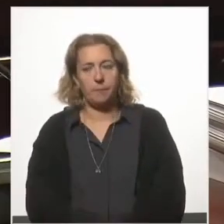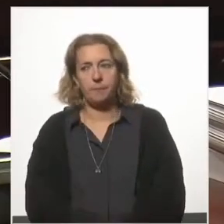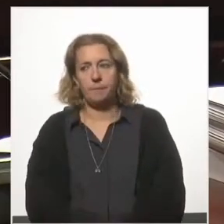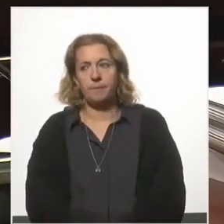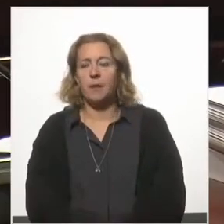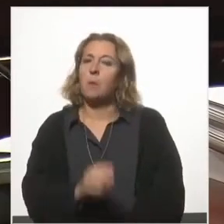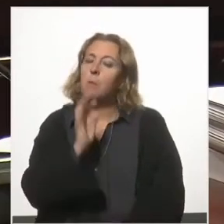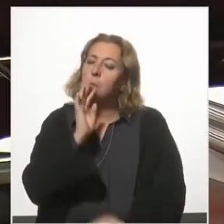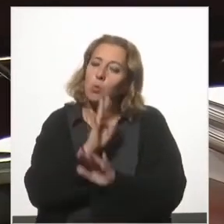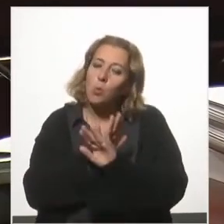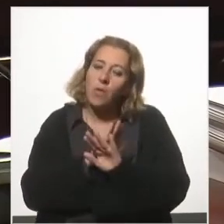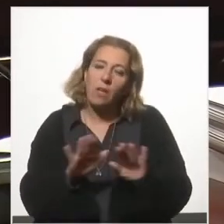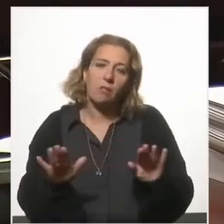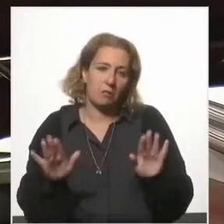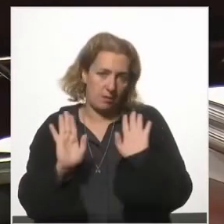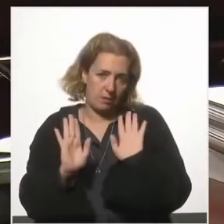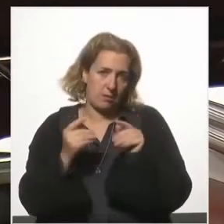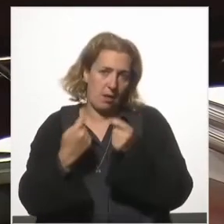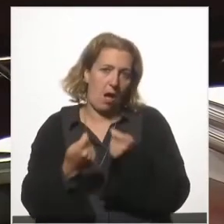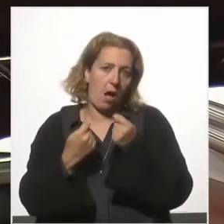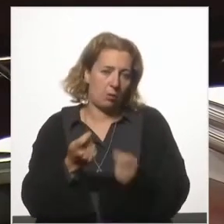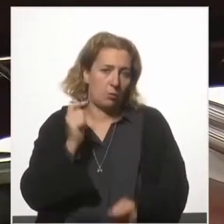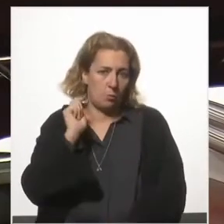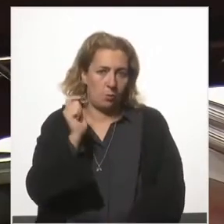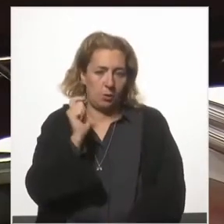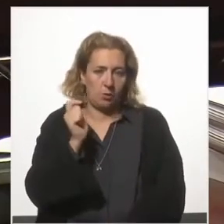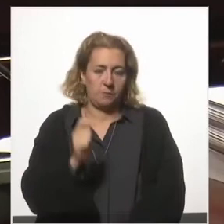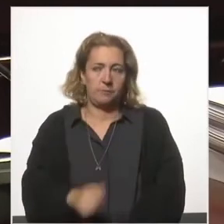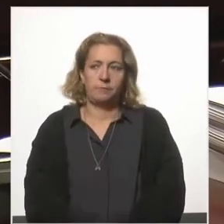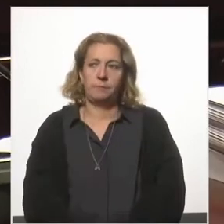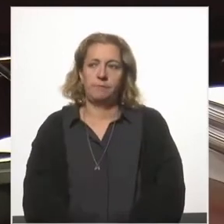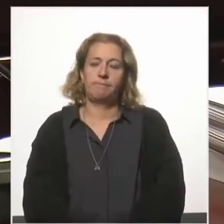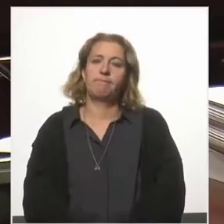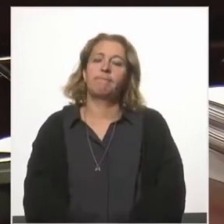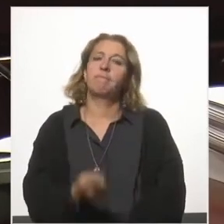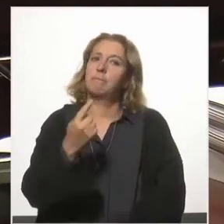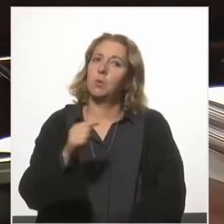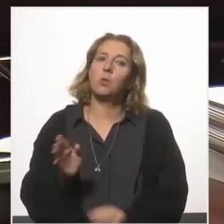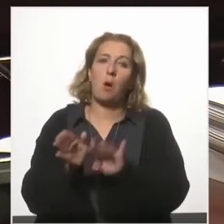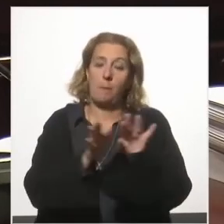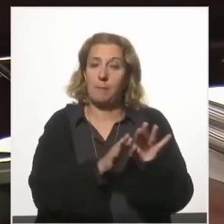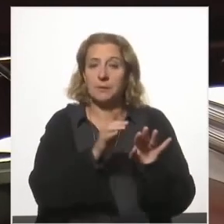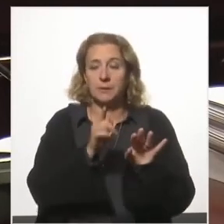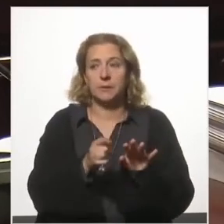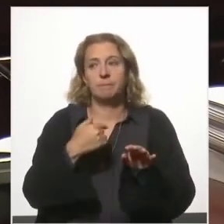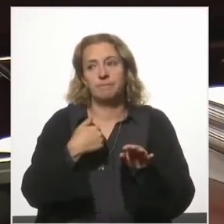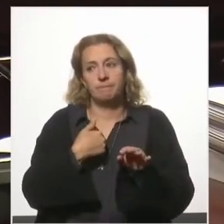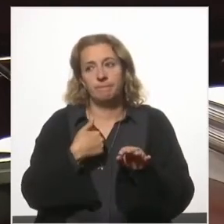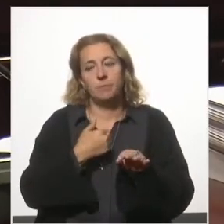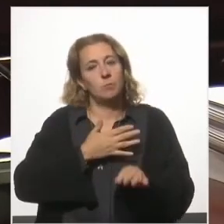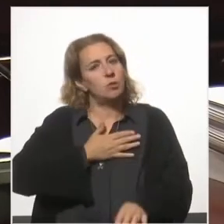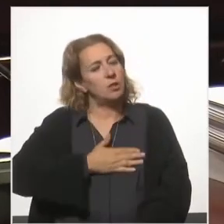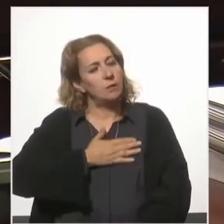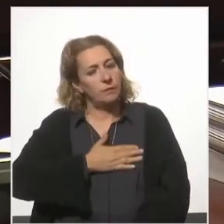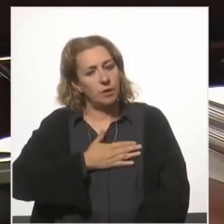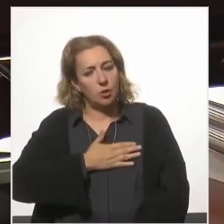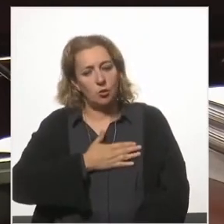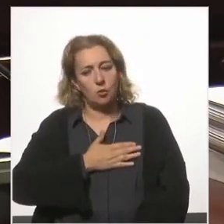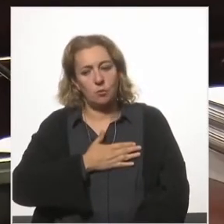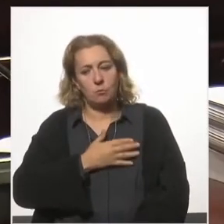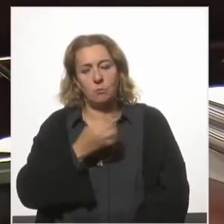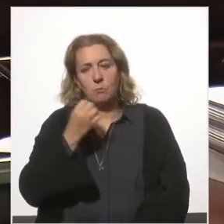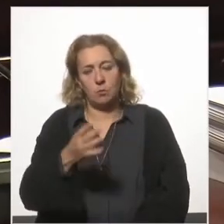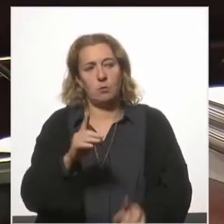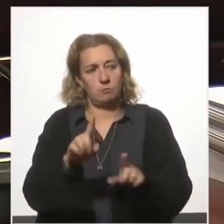ser prudentes con el gasto público. Y no obstante eso, yo he quedado muy satisfecho porque